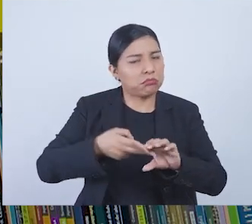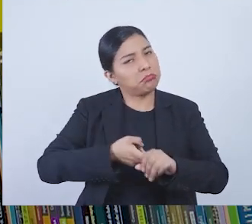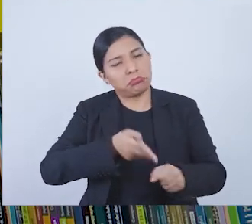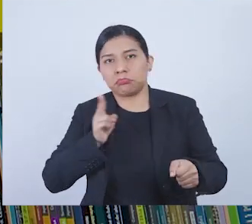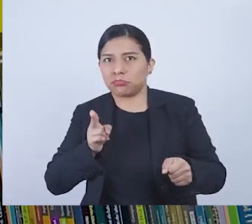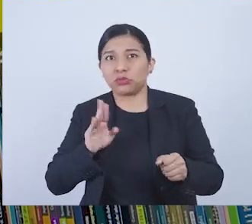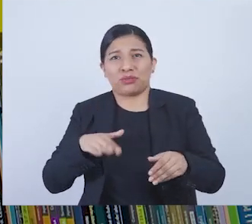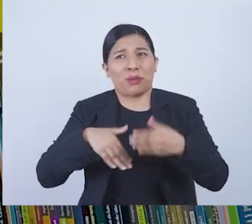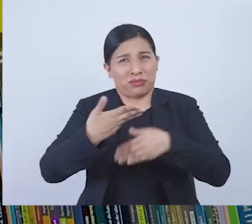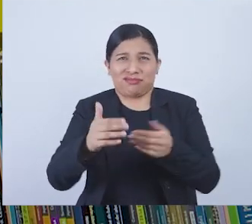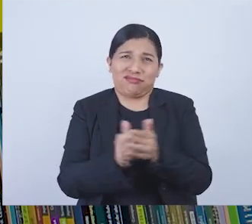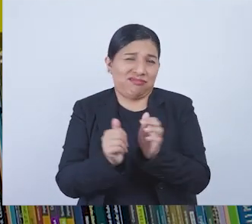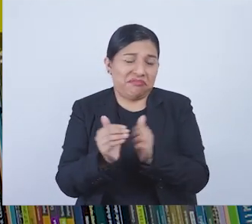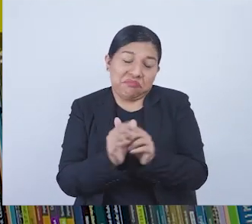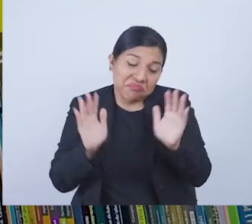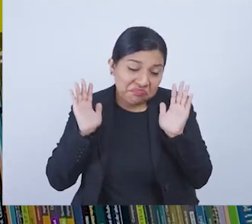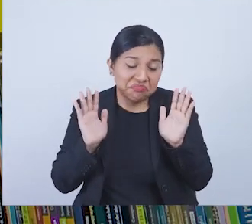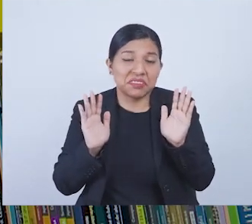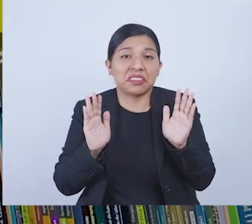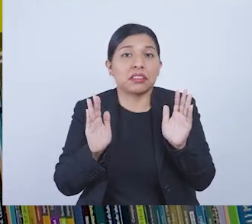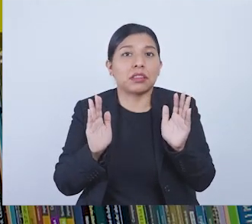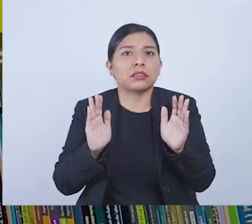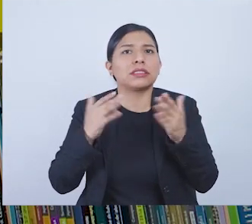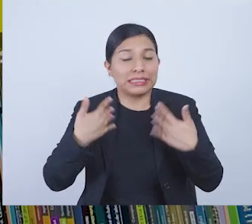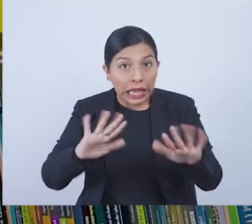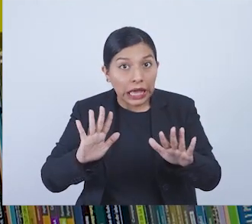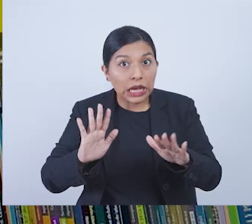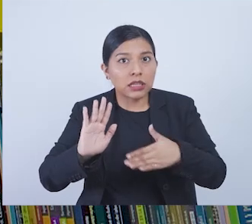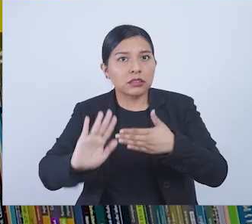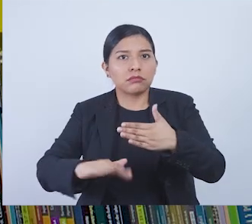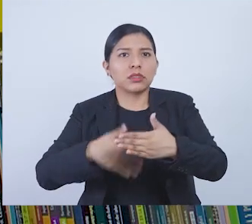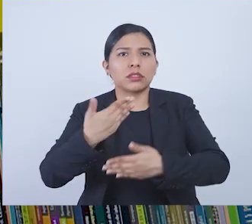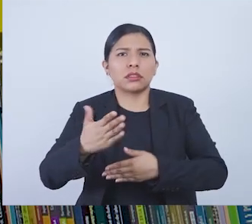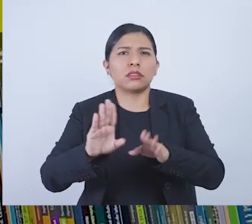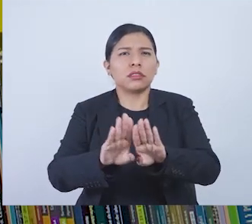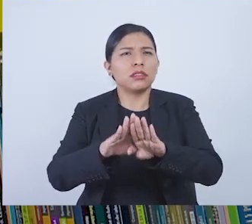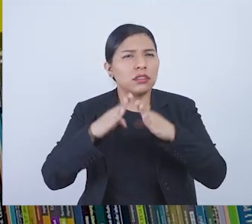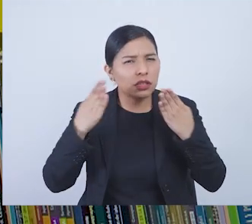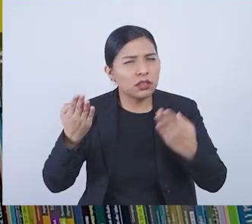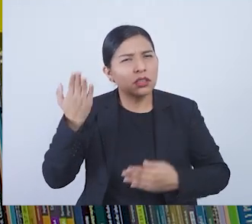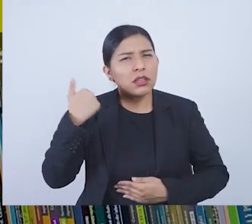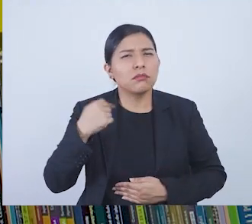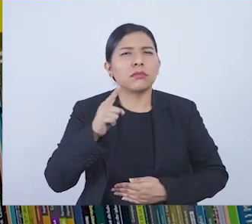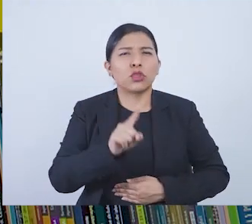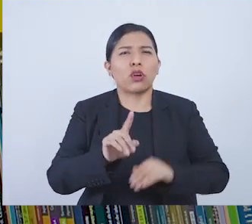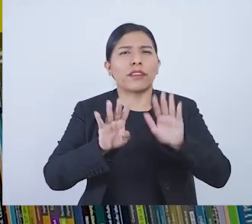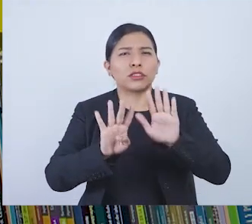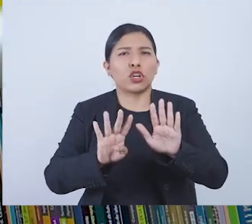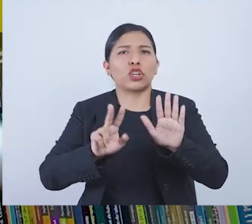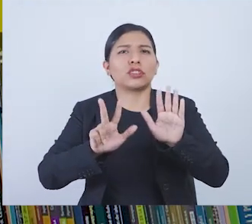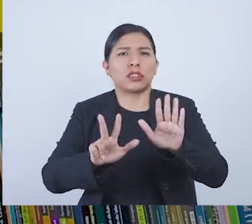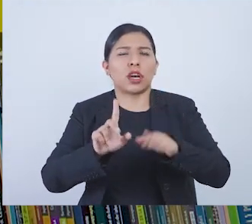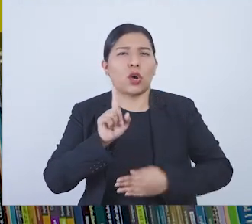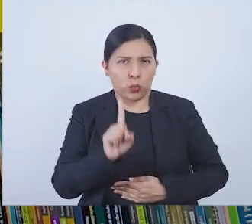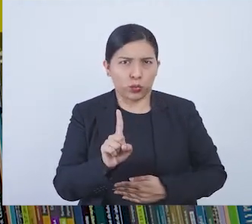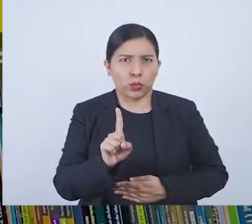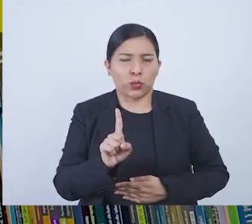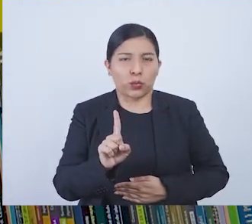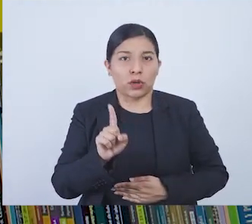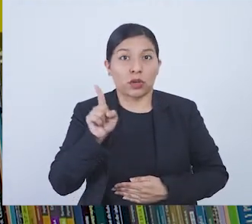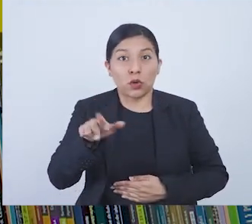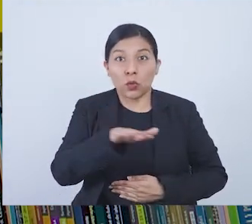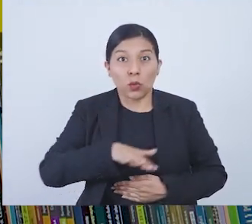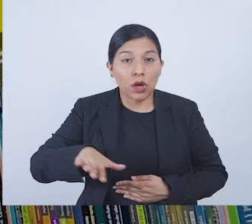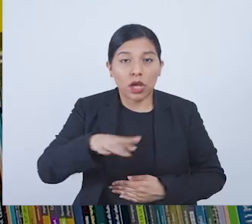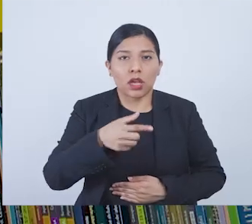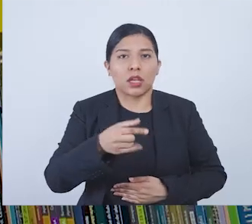luego creo que se reabre la escuela en el año 1981 en el Gimnasio Nacional